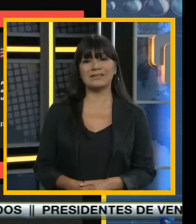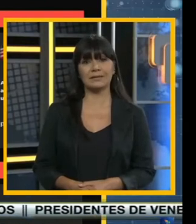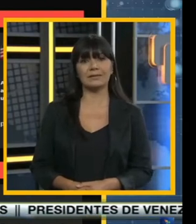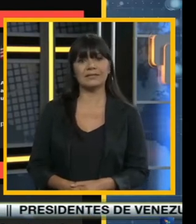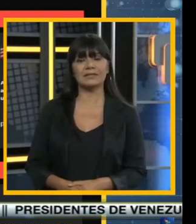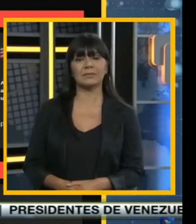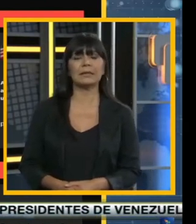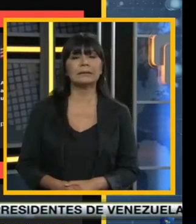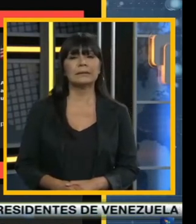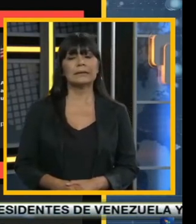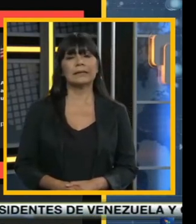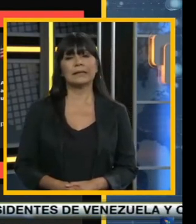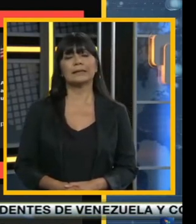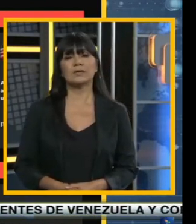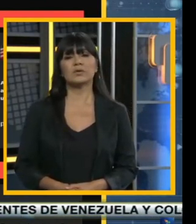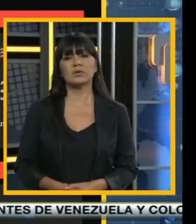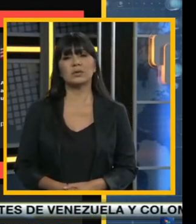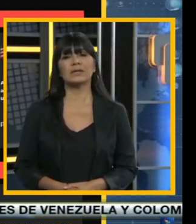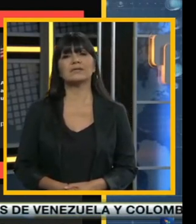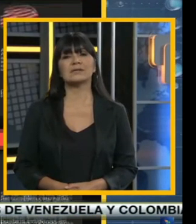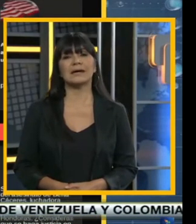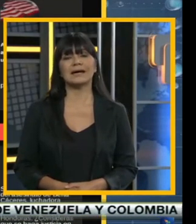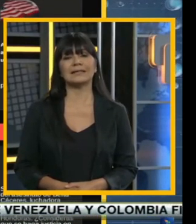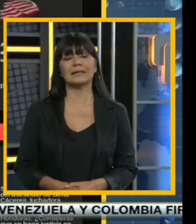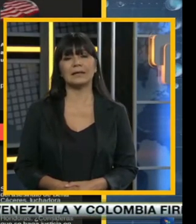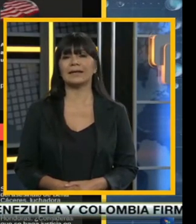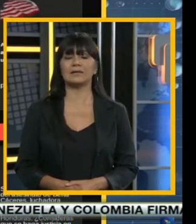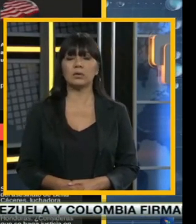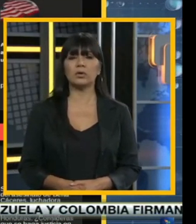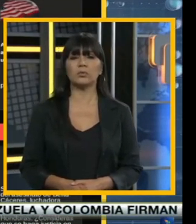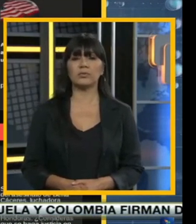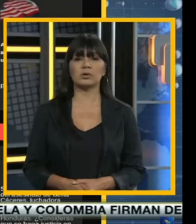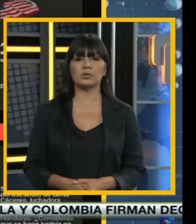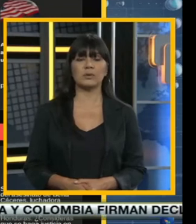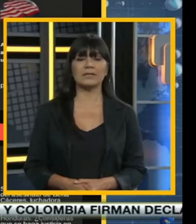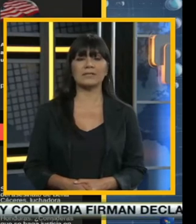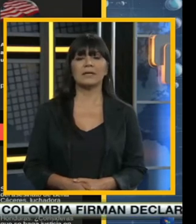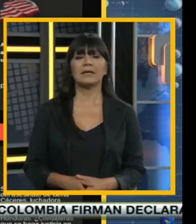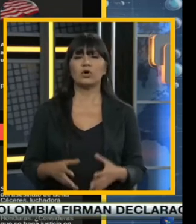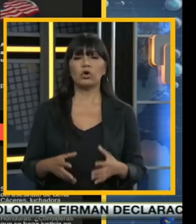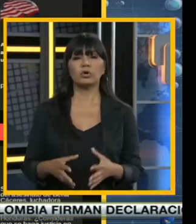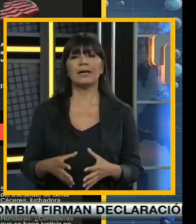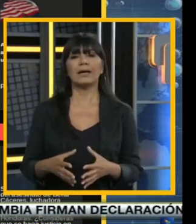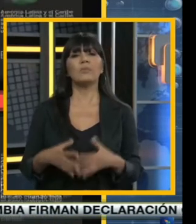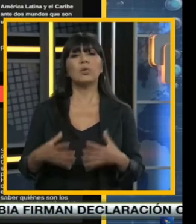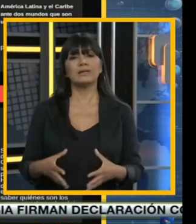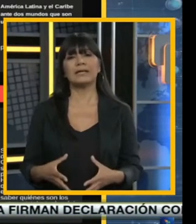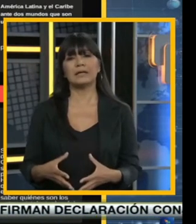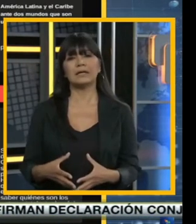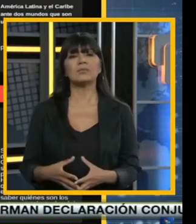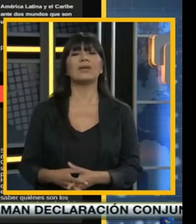con el presidente de la Asamblea General de Naciones Unidas, ante quien reiteró el compromiso de su país con